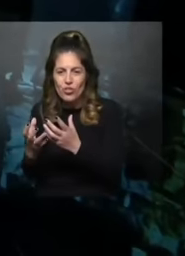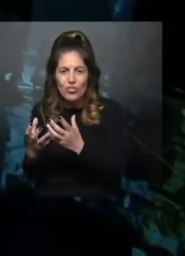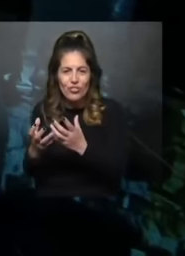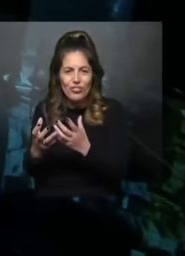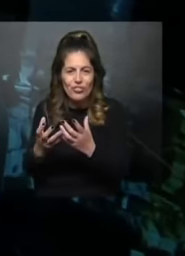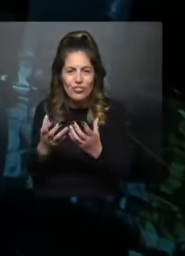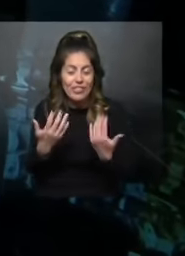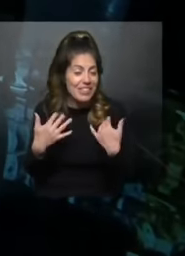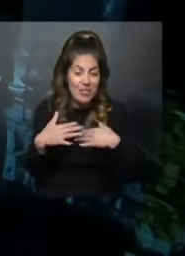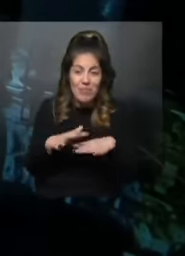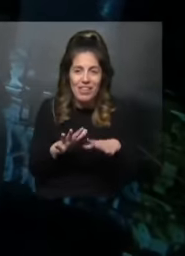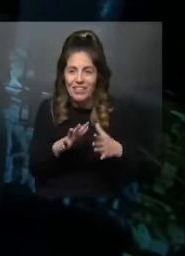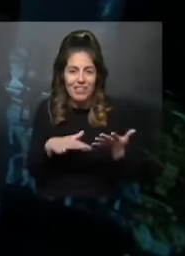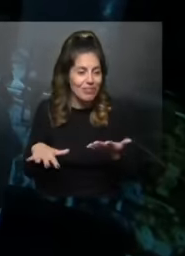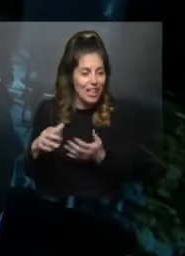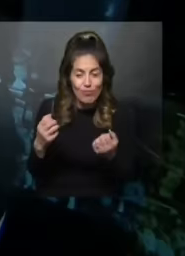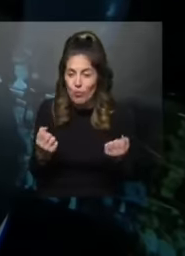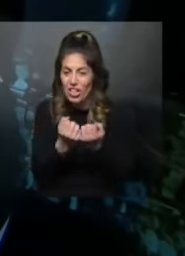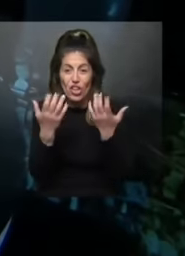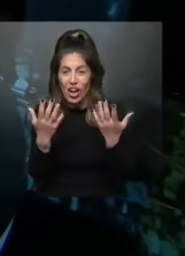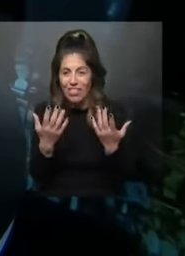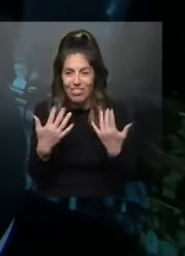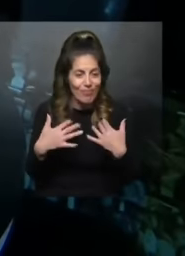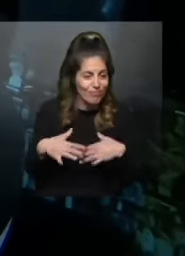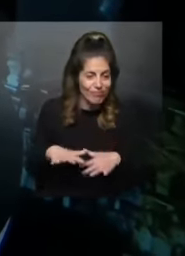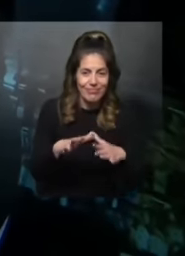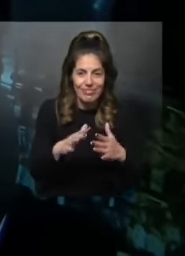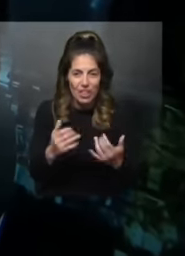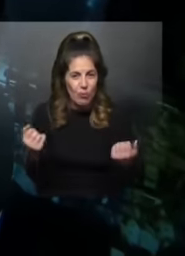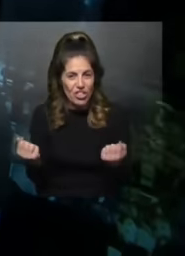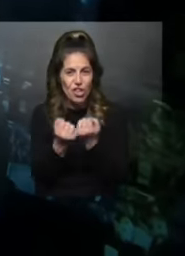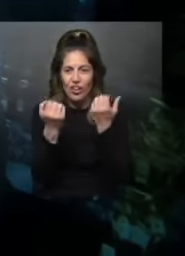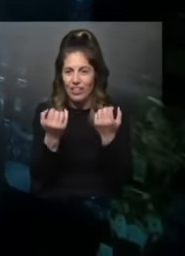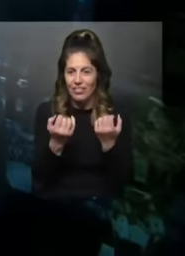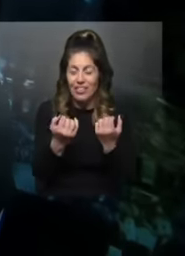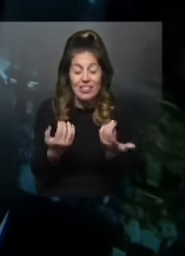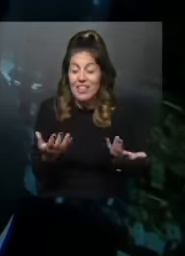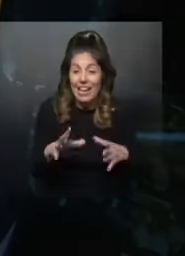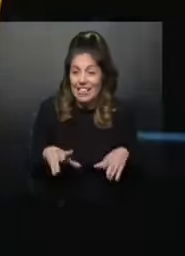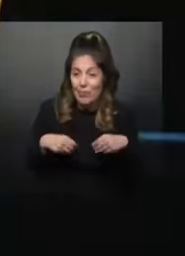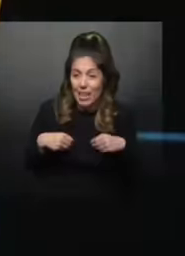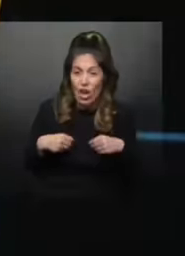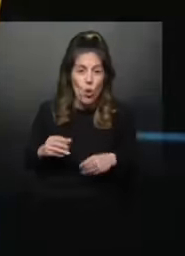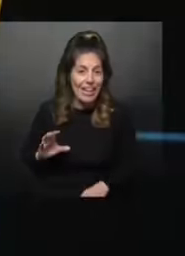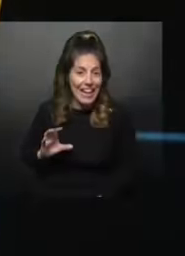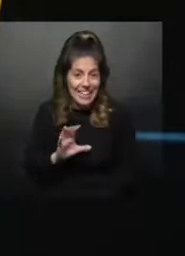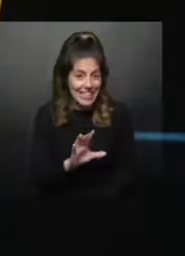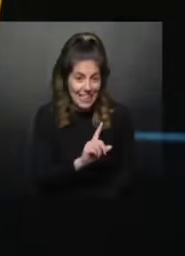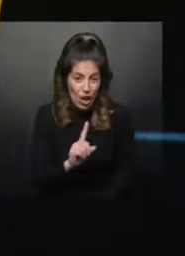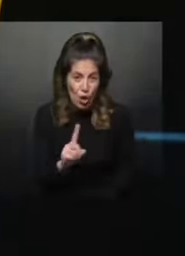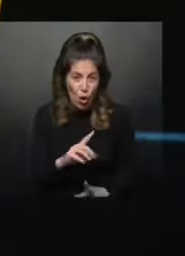Hay que convivir. Y que están chocando. Totalmente. Claro que hay que convivir y hay que aceptar. No hay que rechazar al mundo que nos